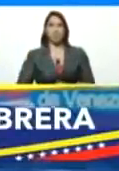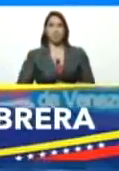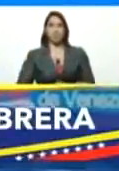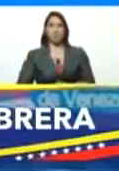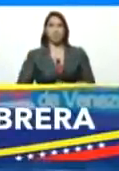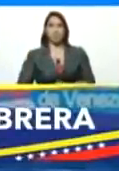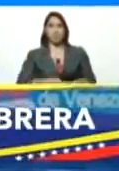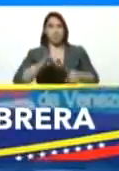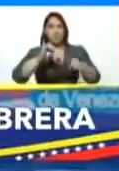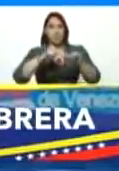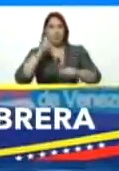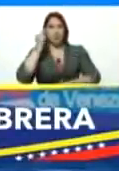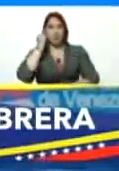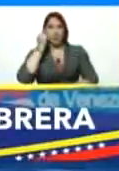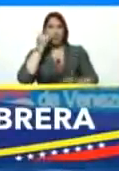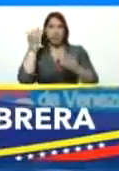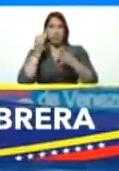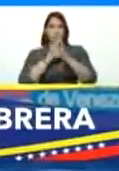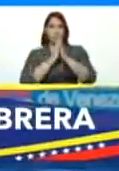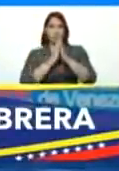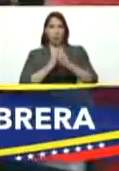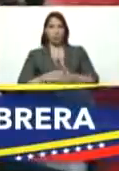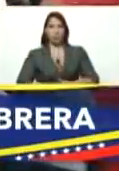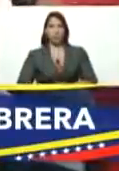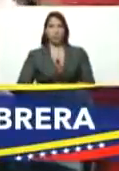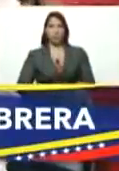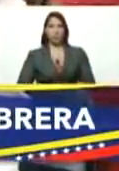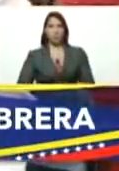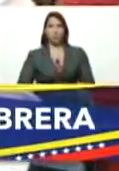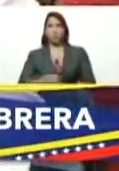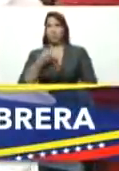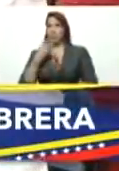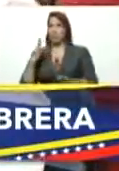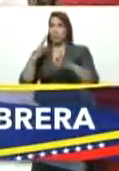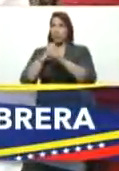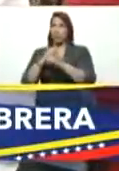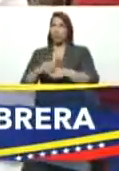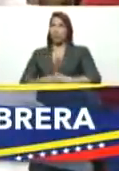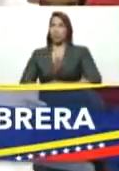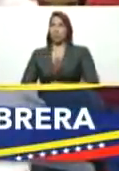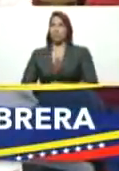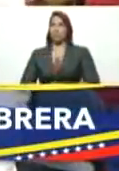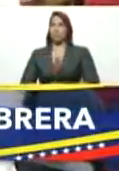ingeniera por favor buenas noches